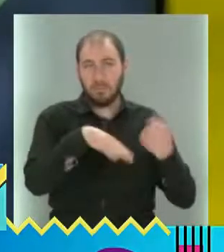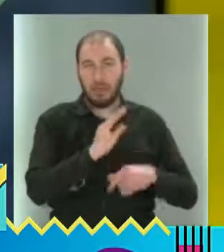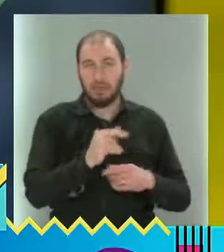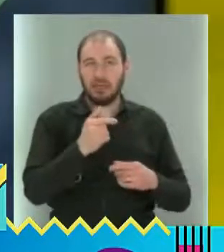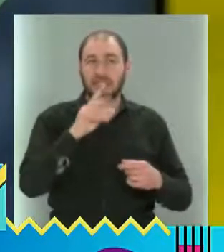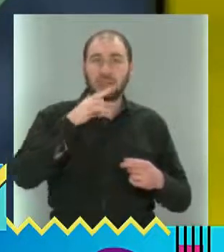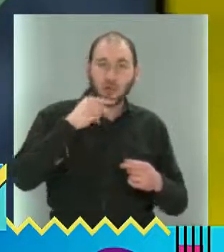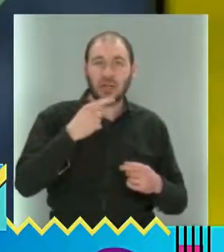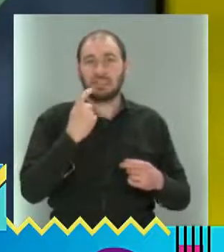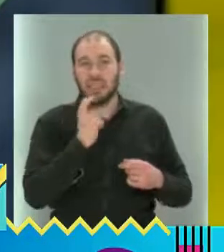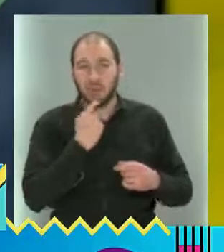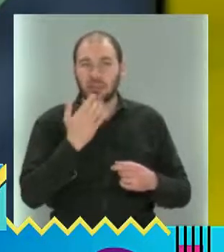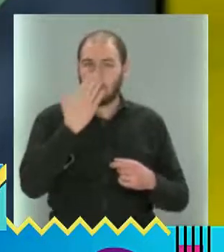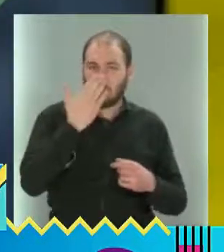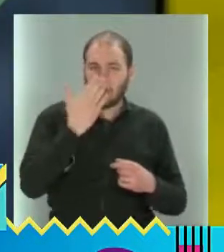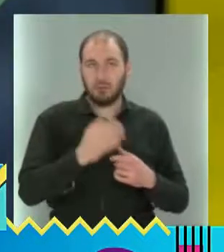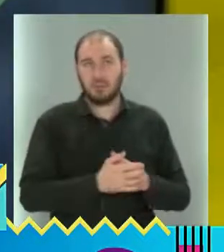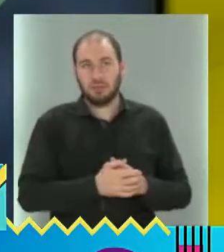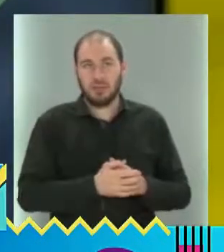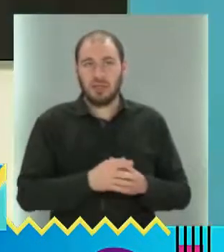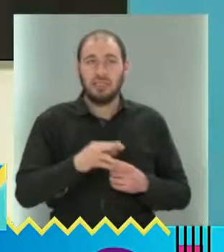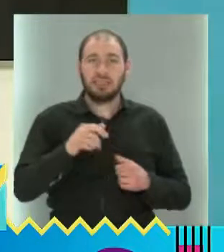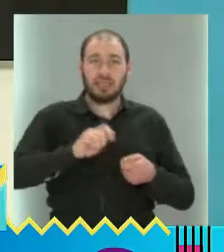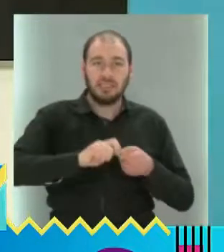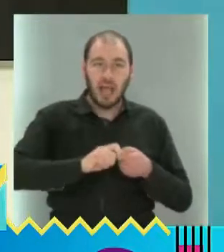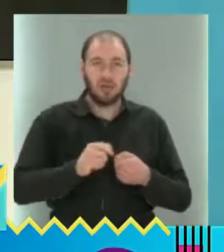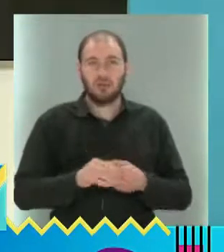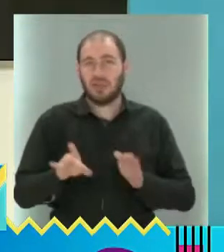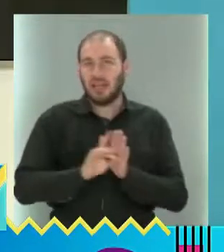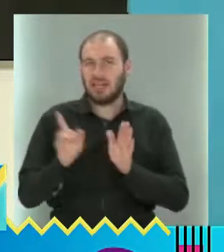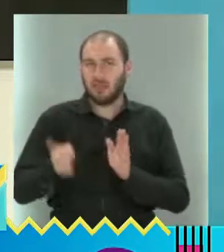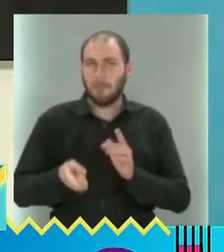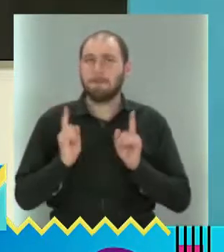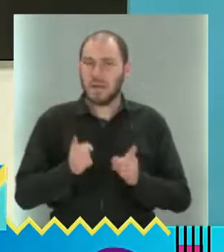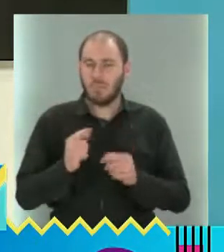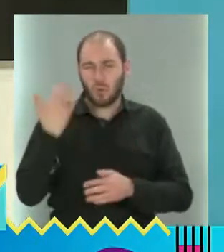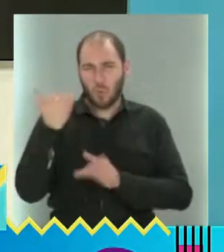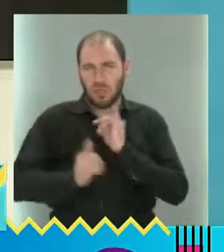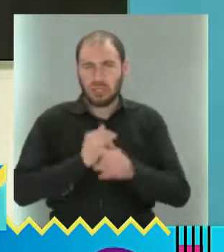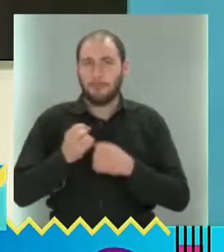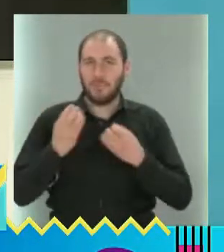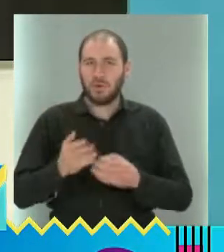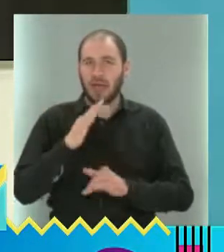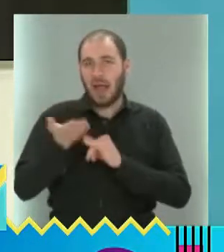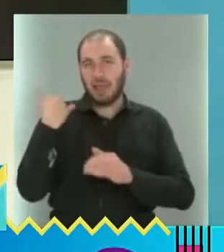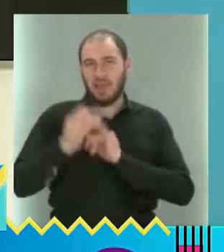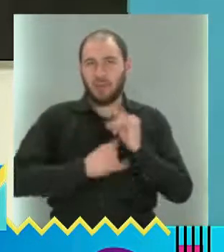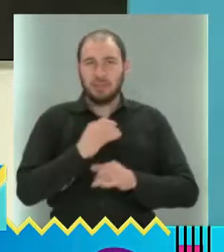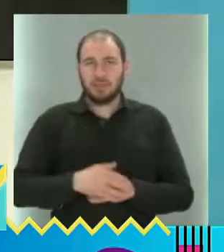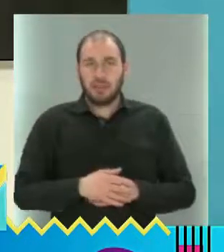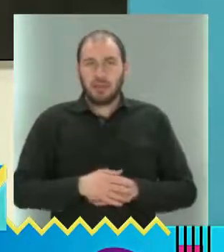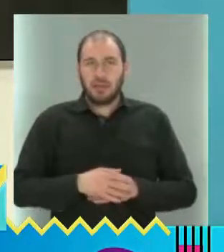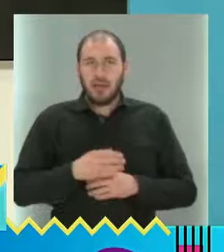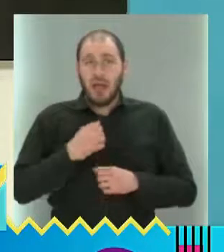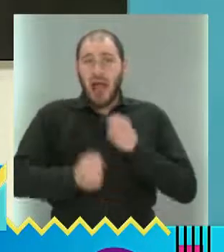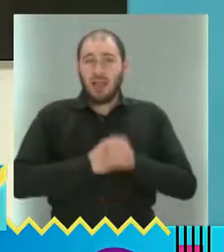que San Juan, que San Luis, que Córdoba, que Santiago del Estero. Vuelvo al decreto porque se hablaba de que se fue hasta